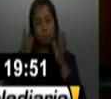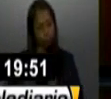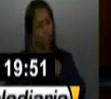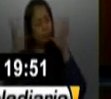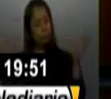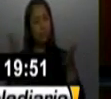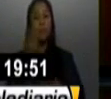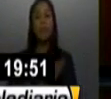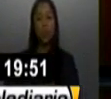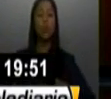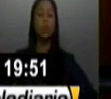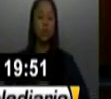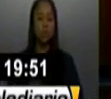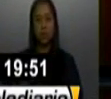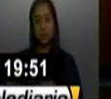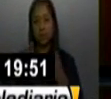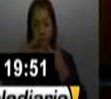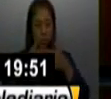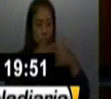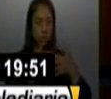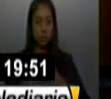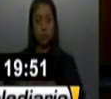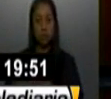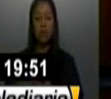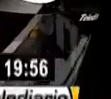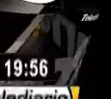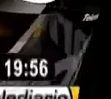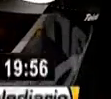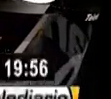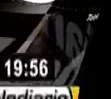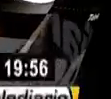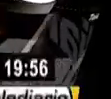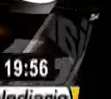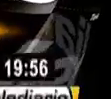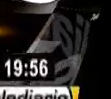la productividad de las empresas.